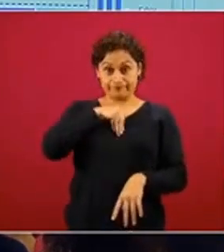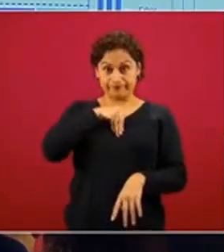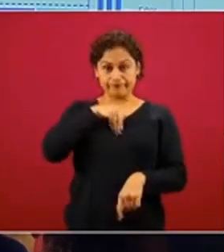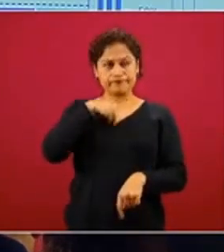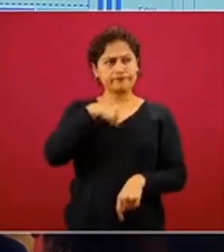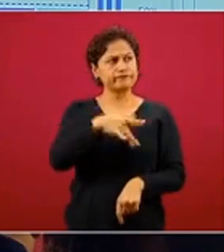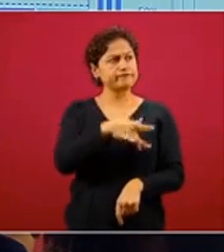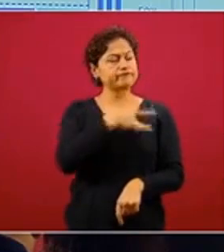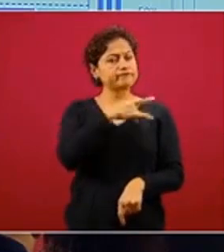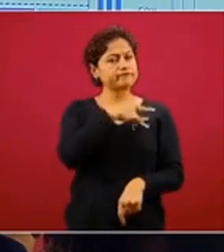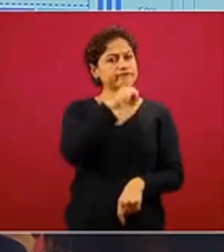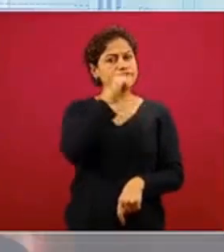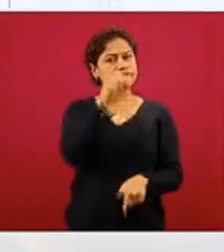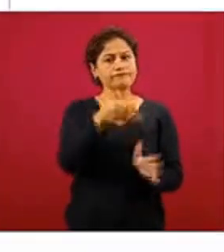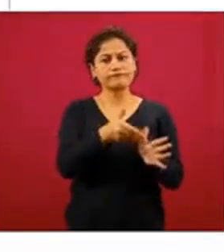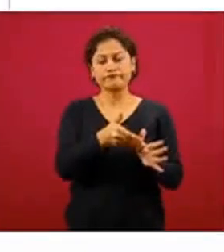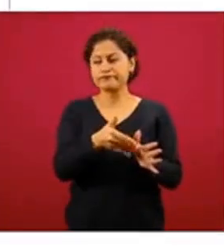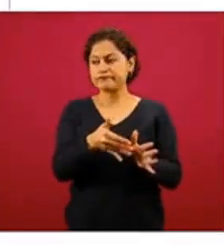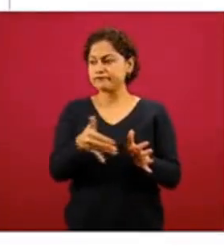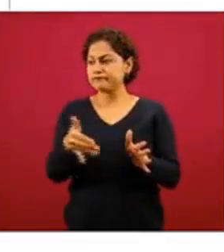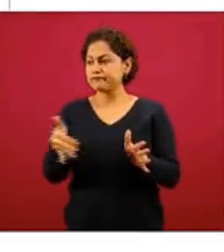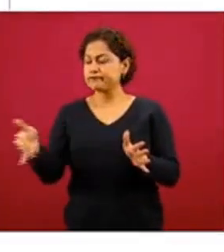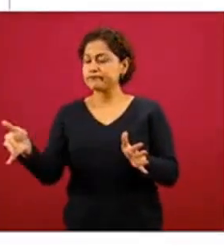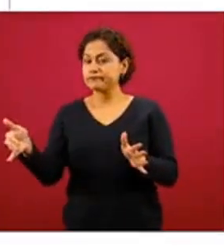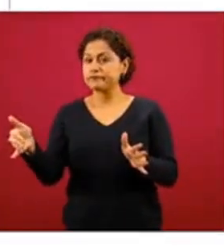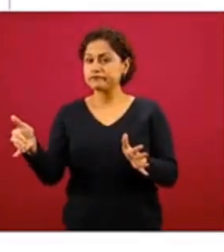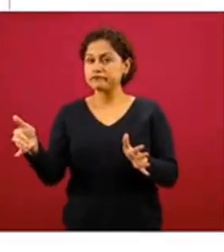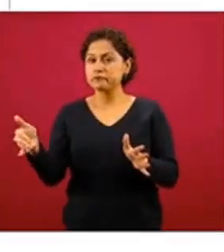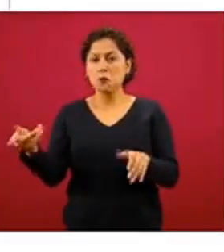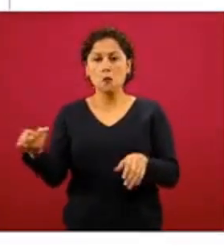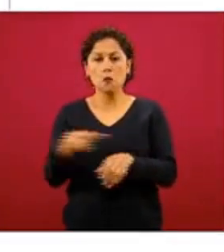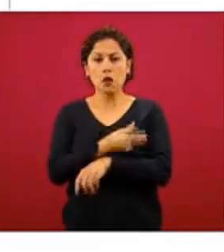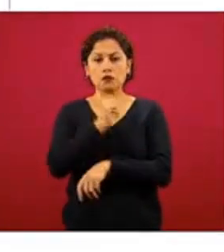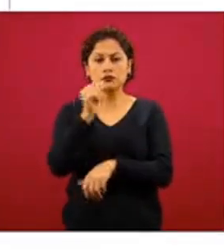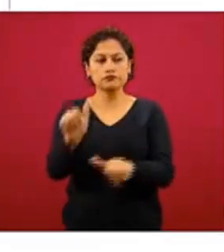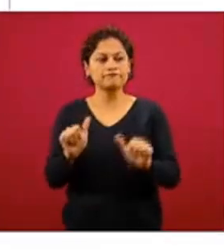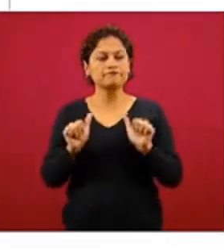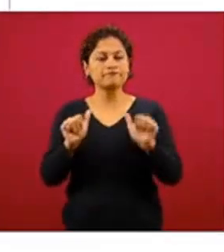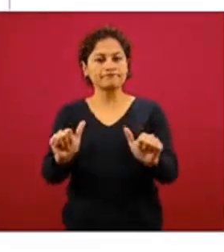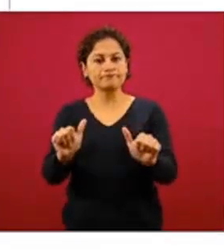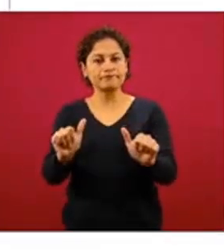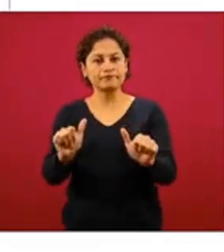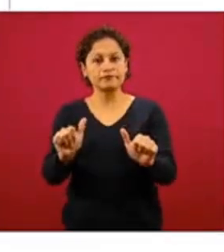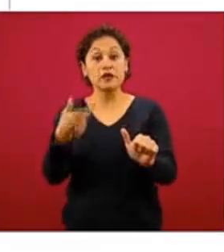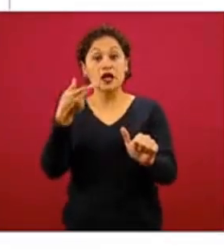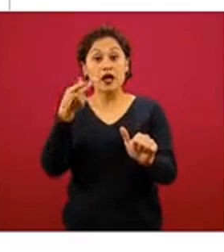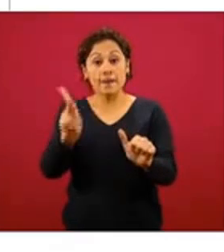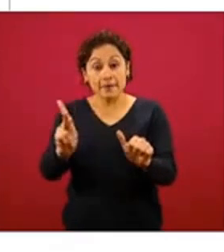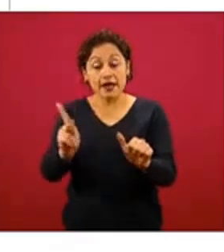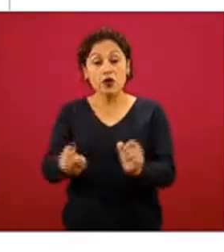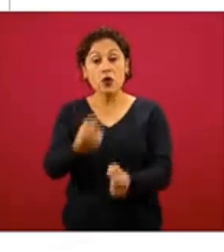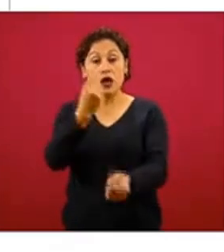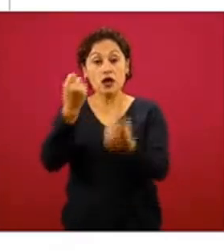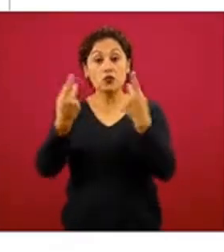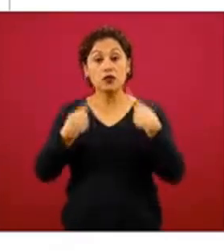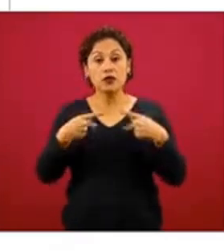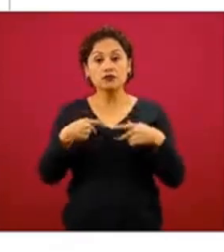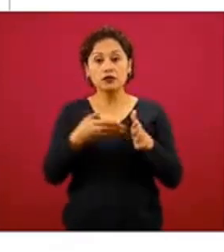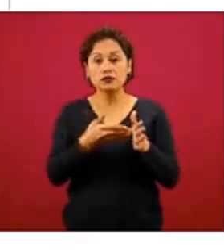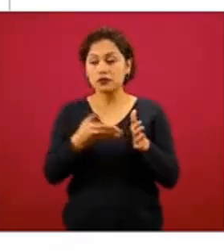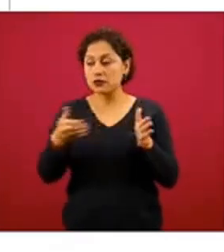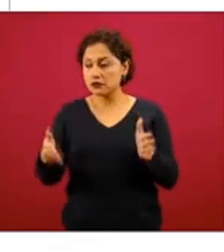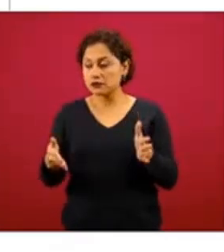a la inmunidad, que es el 30% de los pacientes en términos generales. Sigue el contagio, hay una fase asintomática de